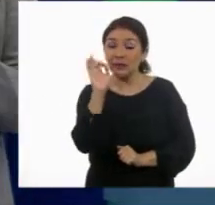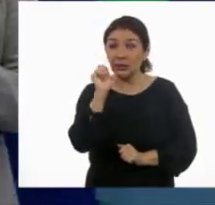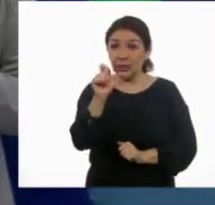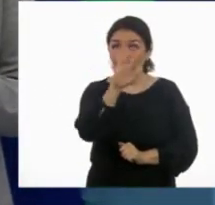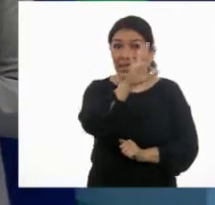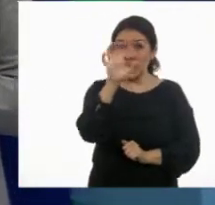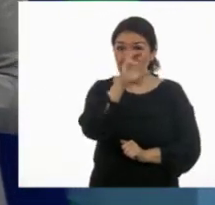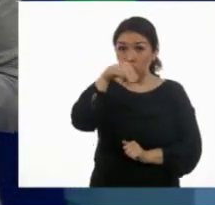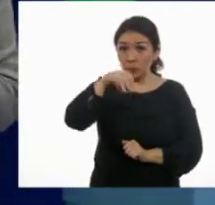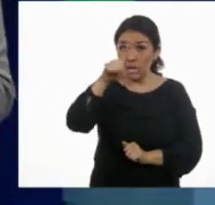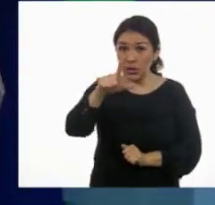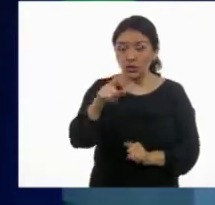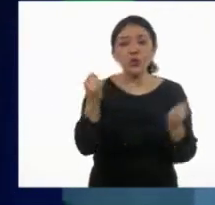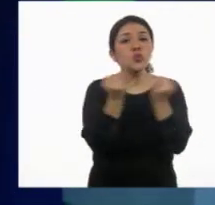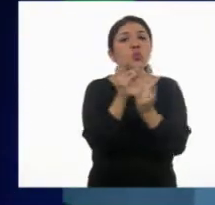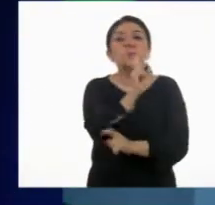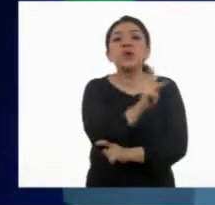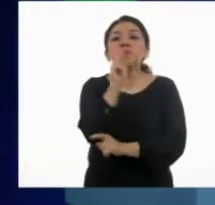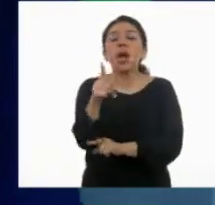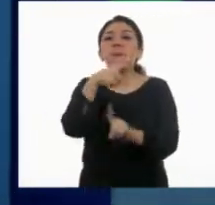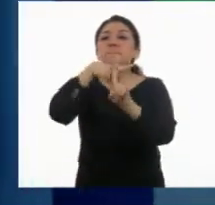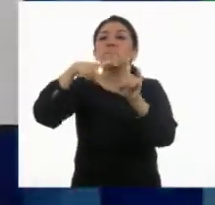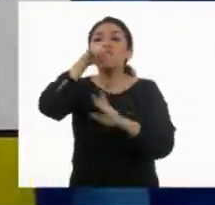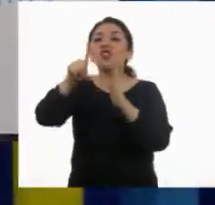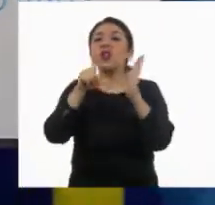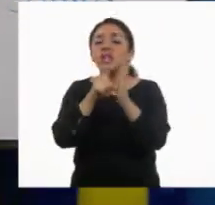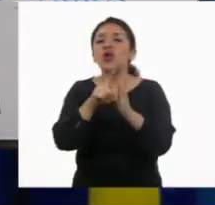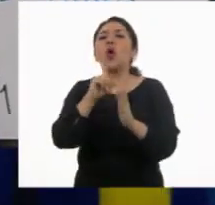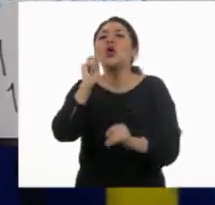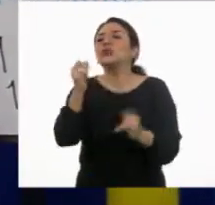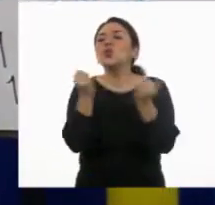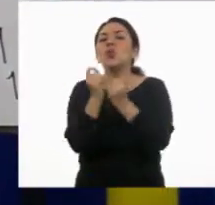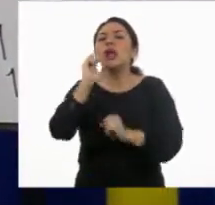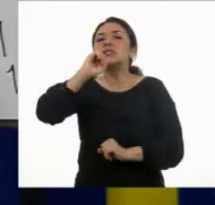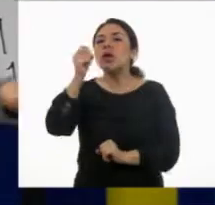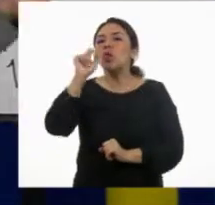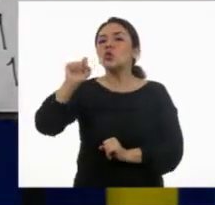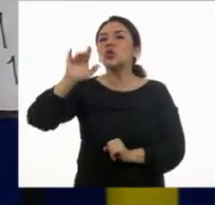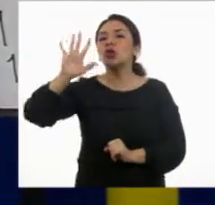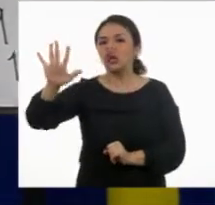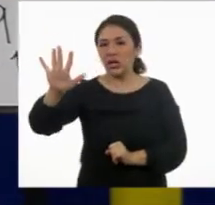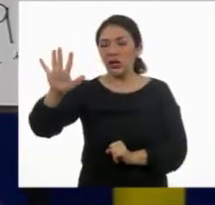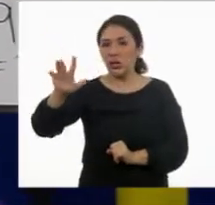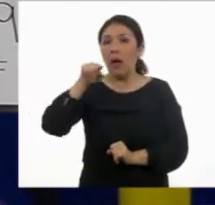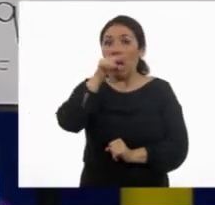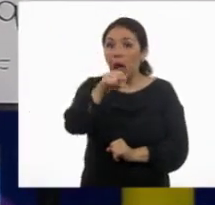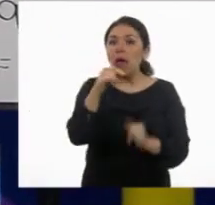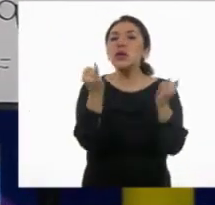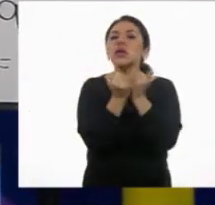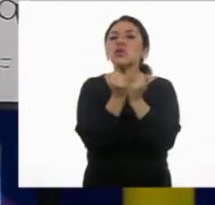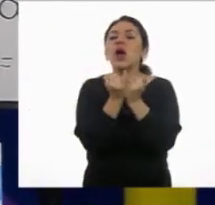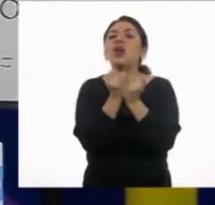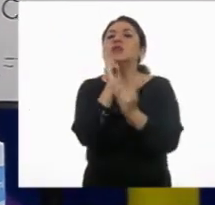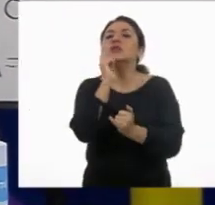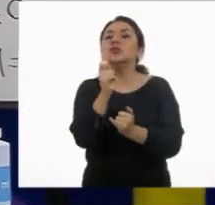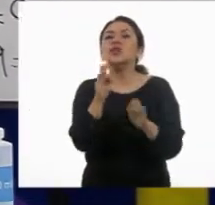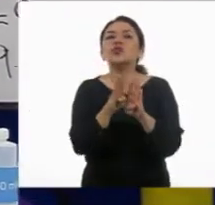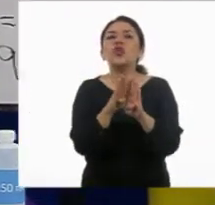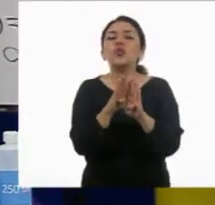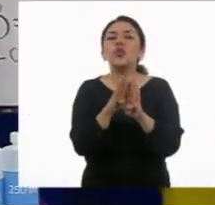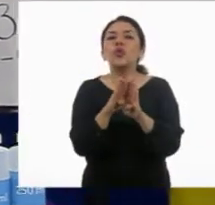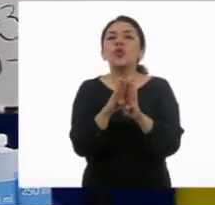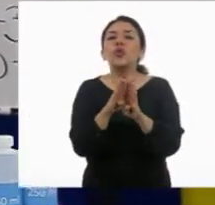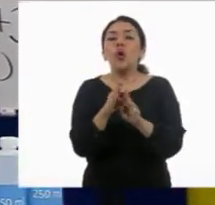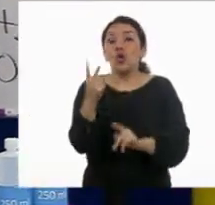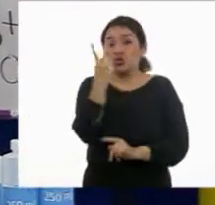500 mililitros equivalen a 1/2 litro o a 0.5, que equivalen a... y que